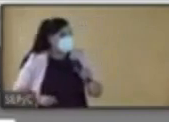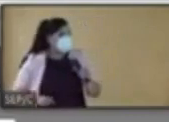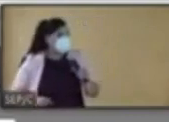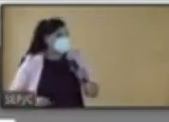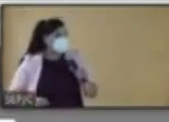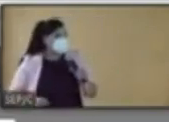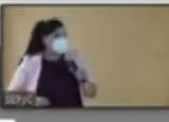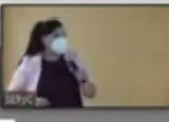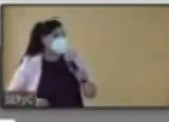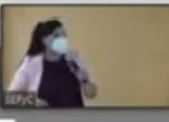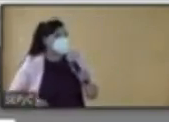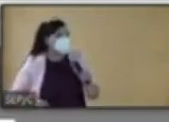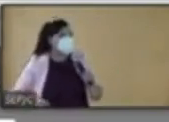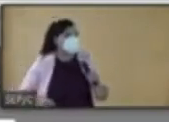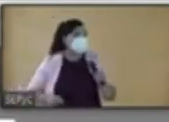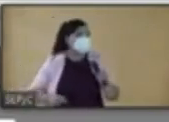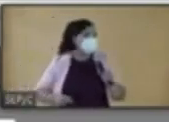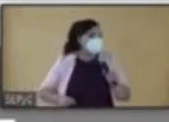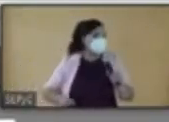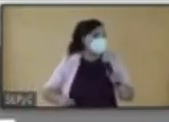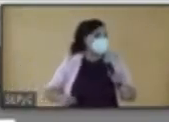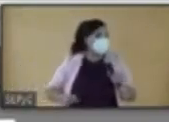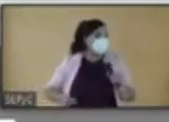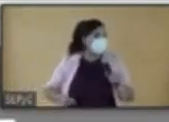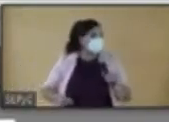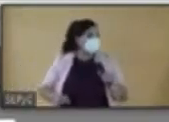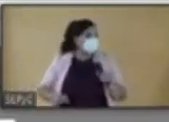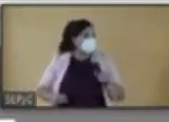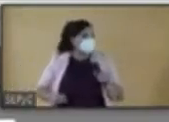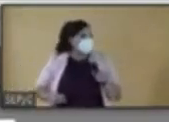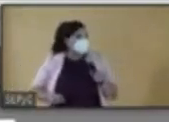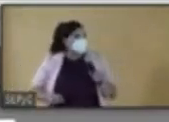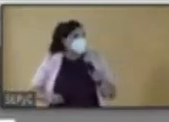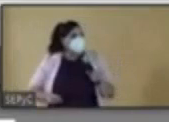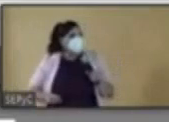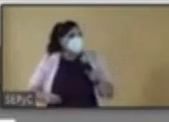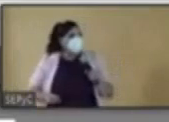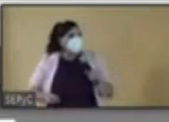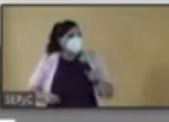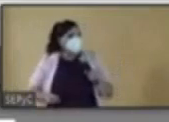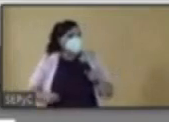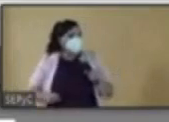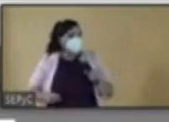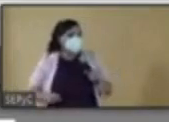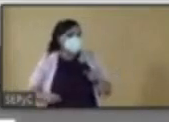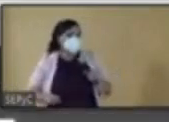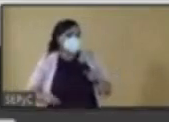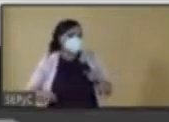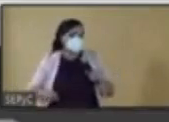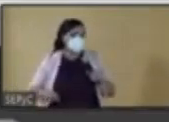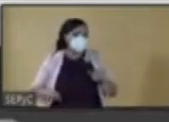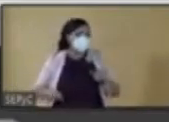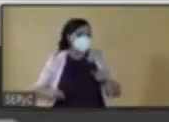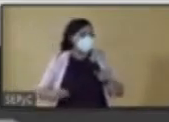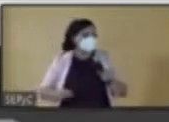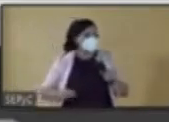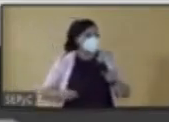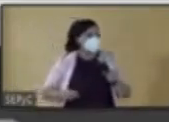Vamos a identificar en este caso un menaje de casa general. Vamos a poner a un transmisor